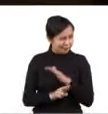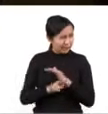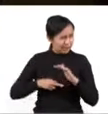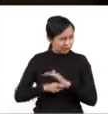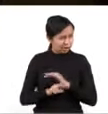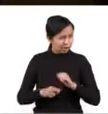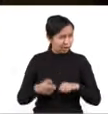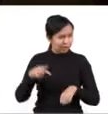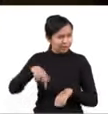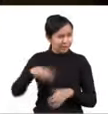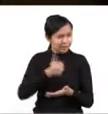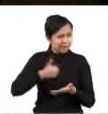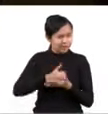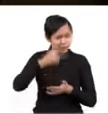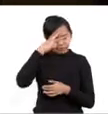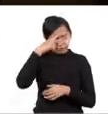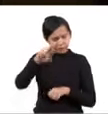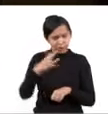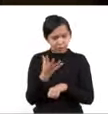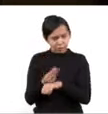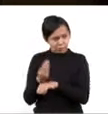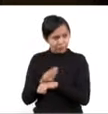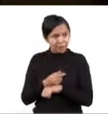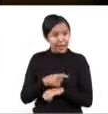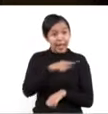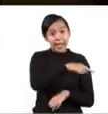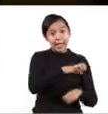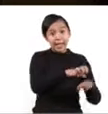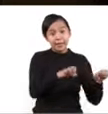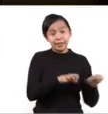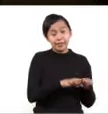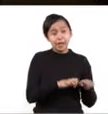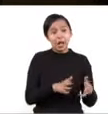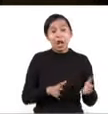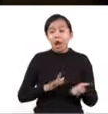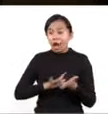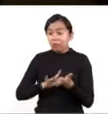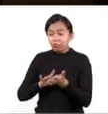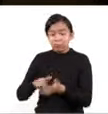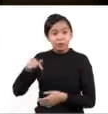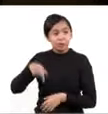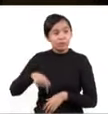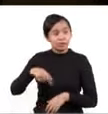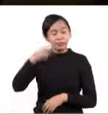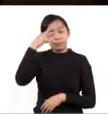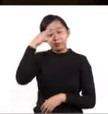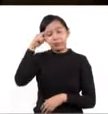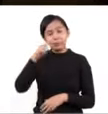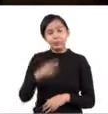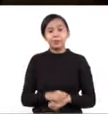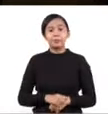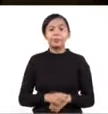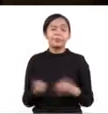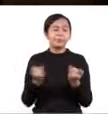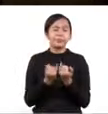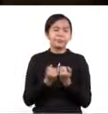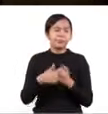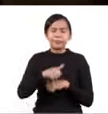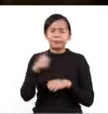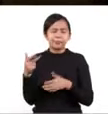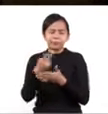México, en donde está participando la empresa Siemens de manera muy importante y también en muchos otros proyectos que